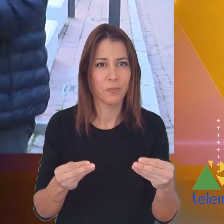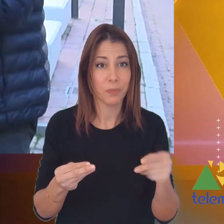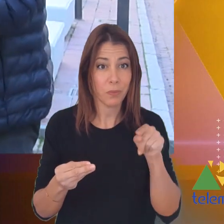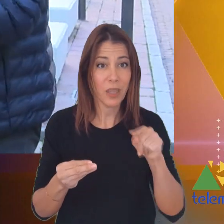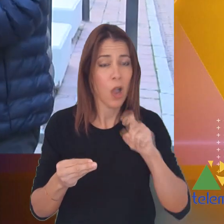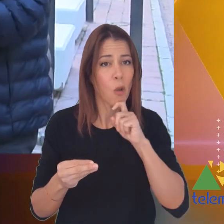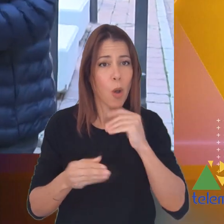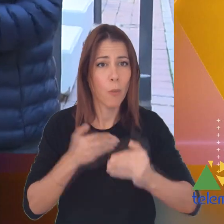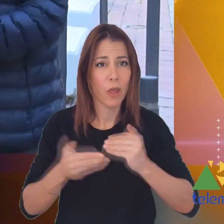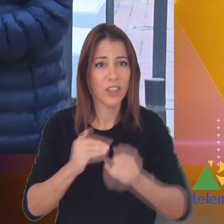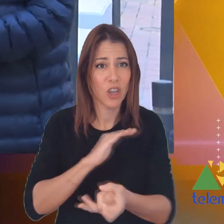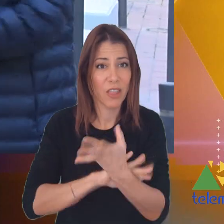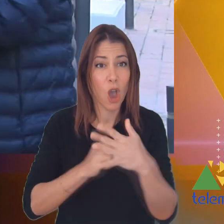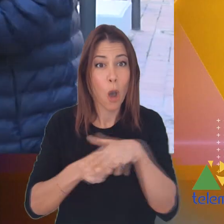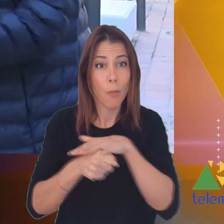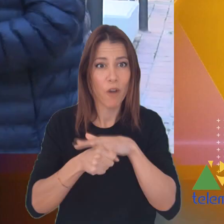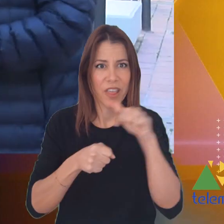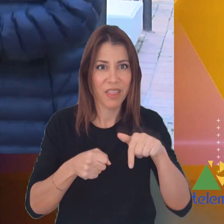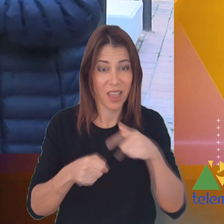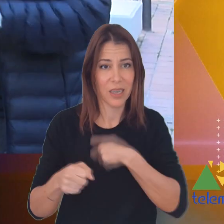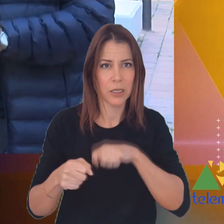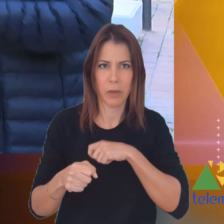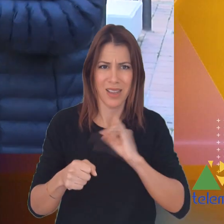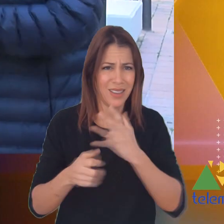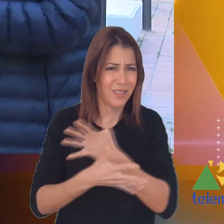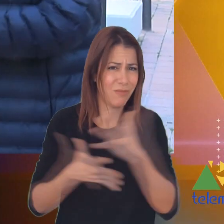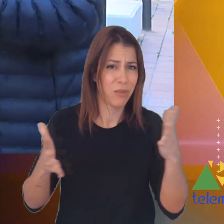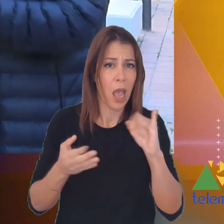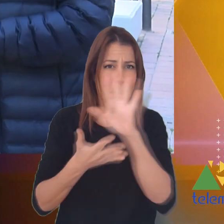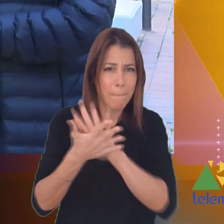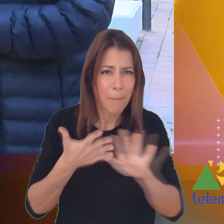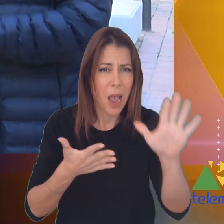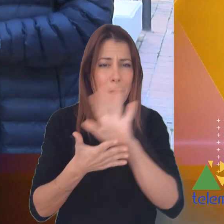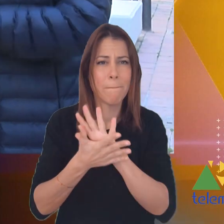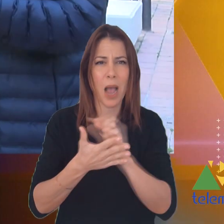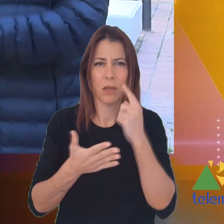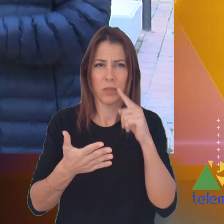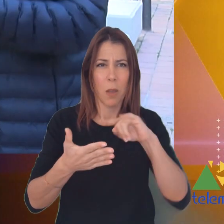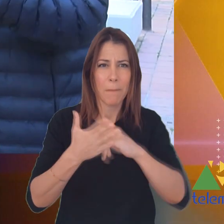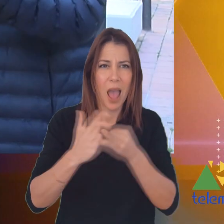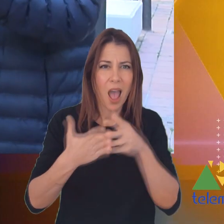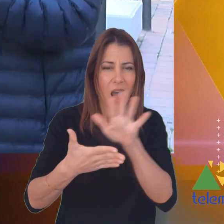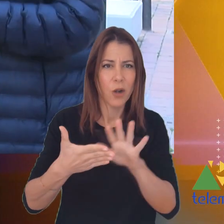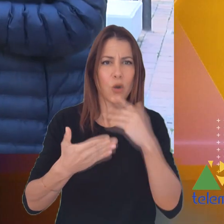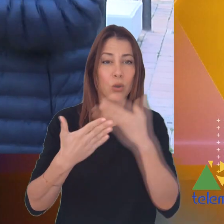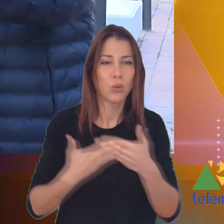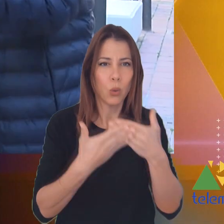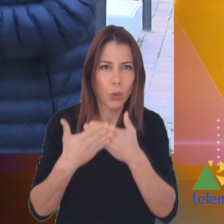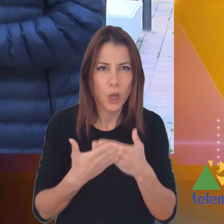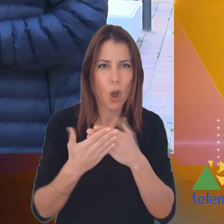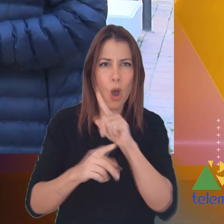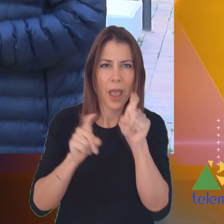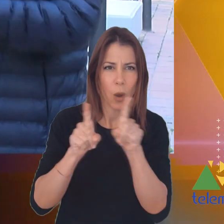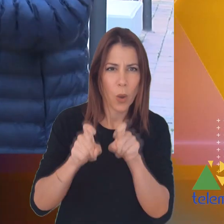del proceso de creación de las provincias de España, es inmensa. Hay una cantidad de planos, mapas impresionantes, estudios,